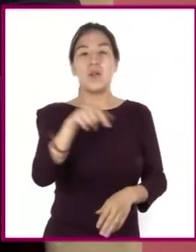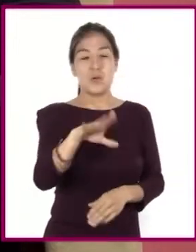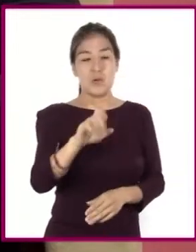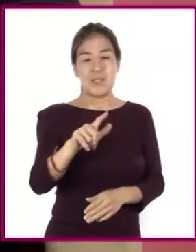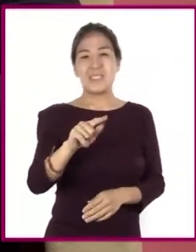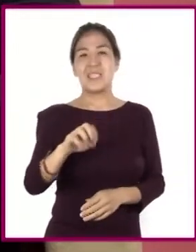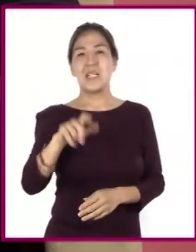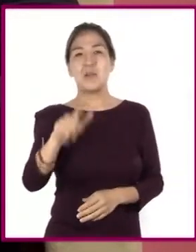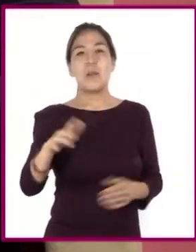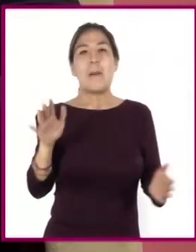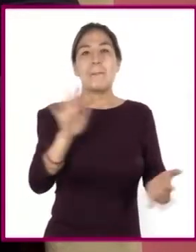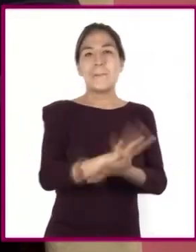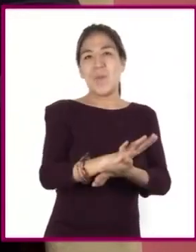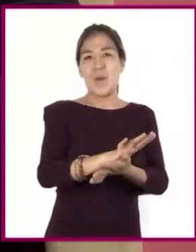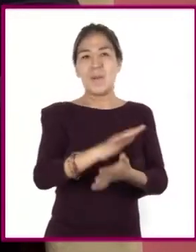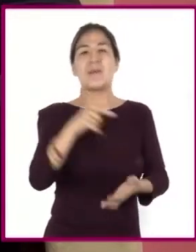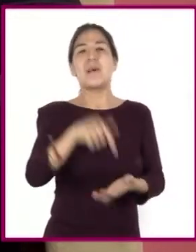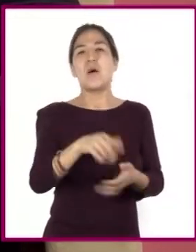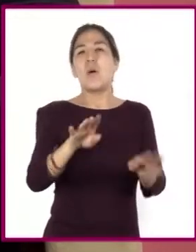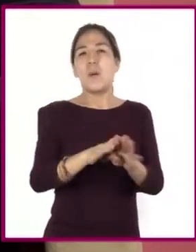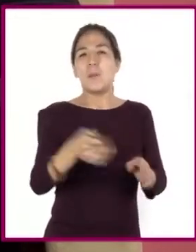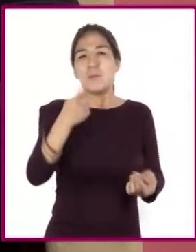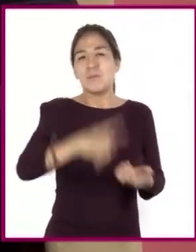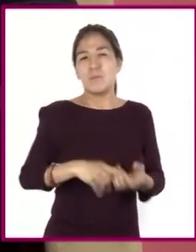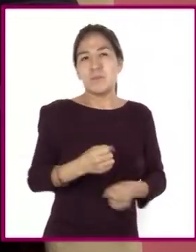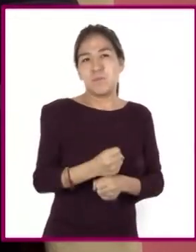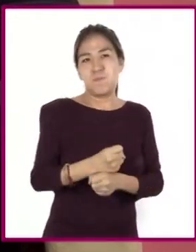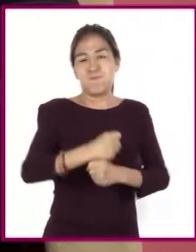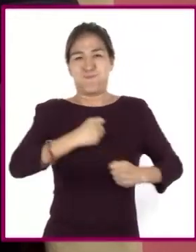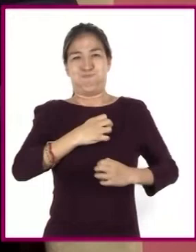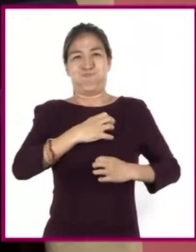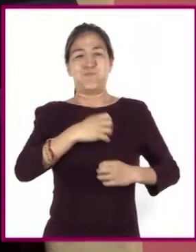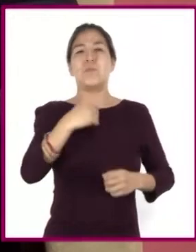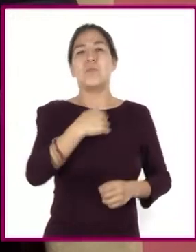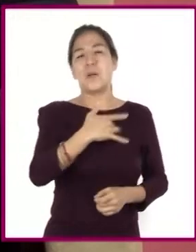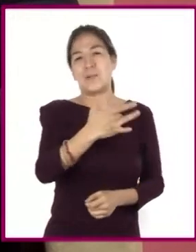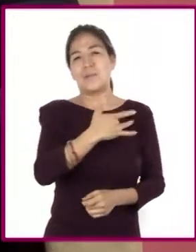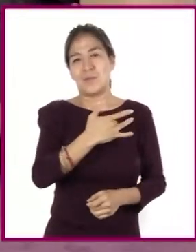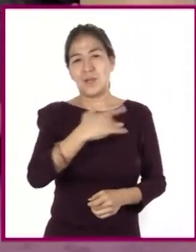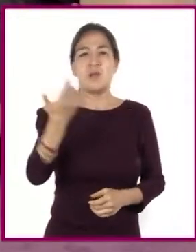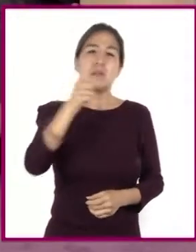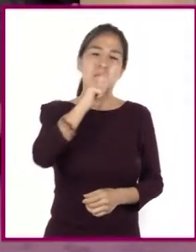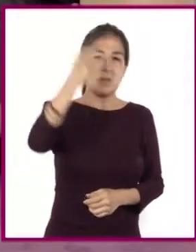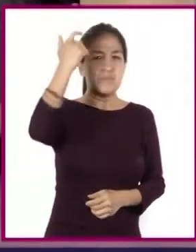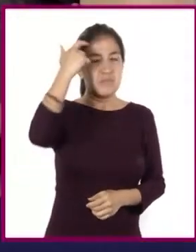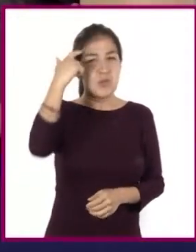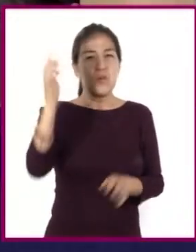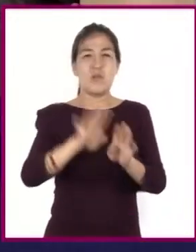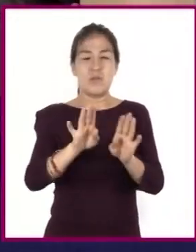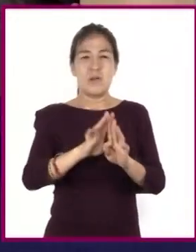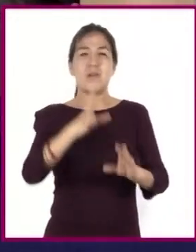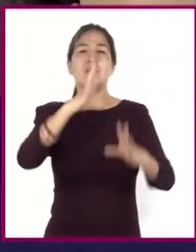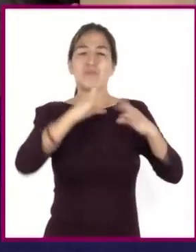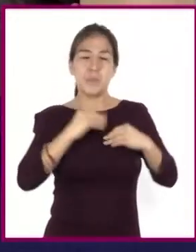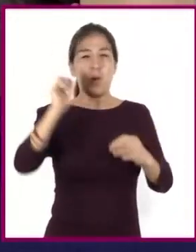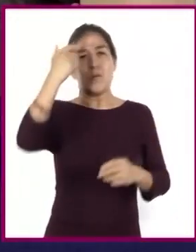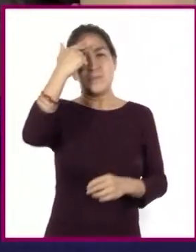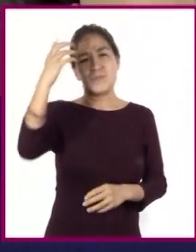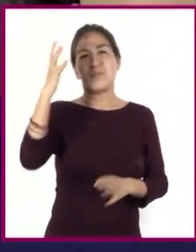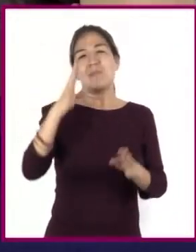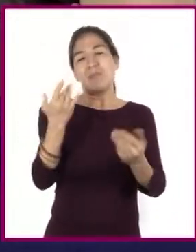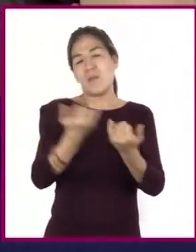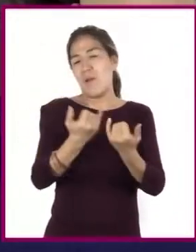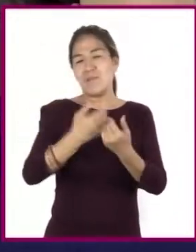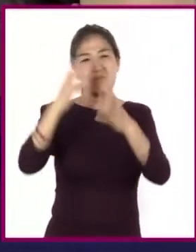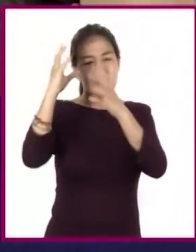y formar un trombo que conduzca a un infarto en el corazón o en el cerebro. El colesterol malo se llama